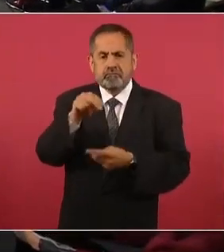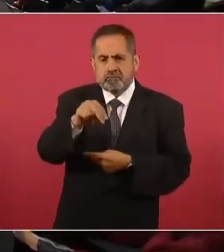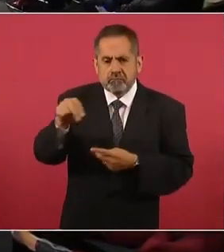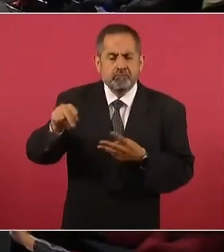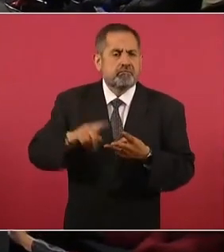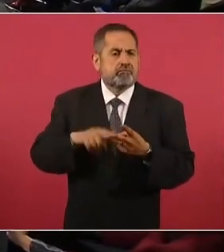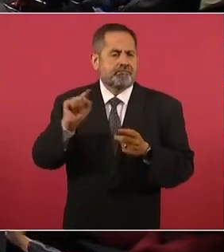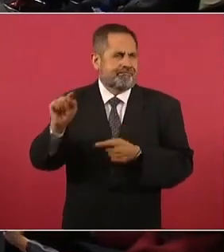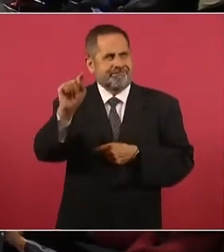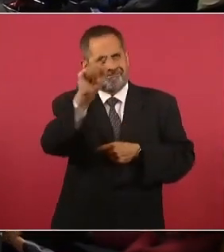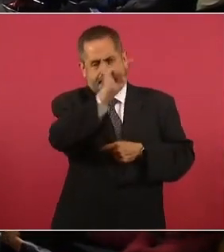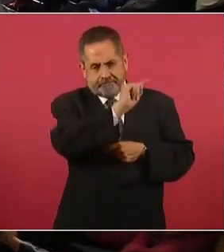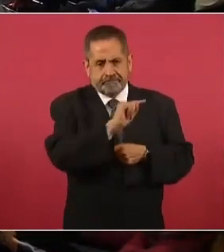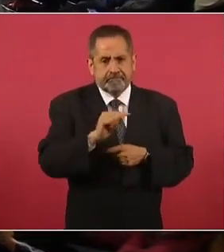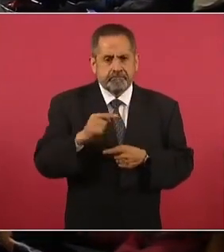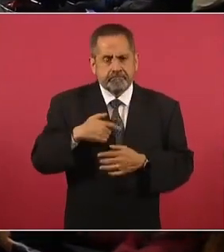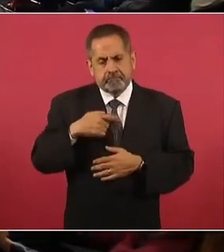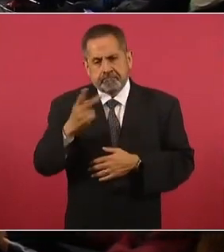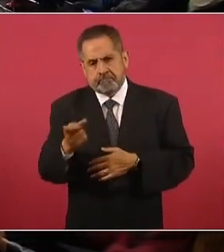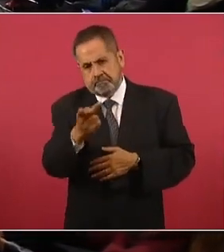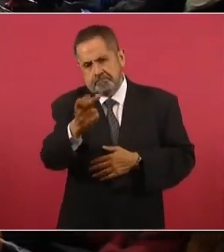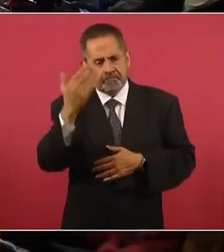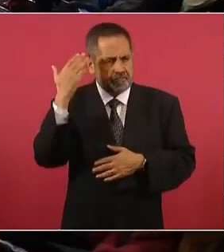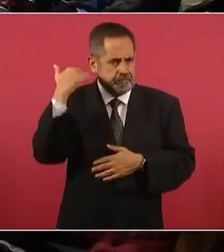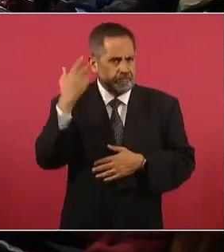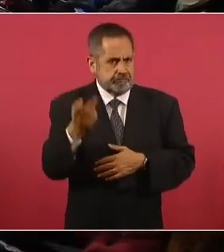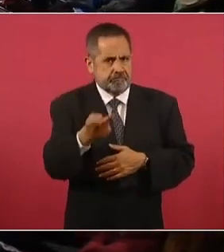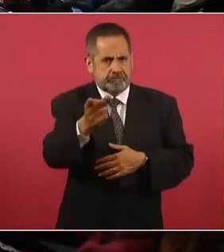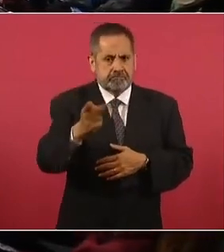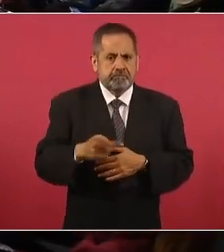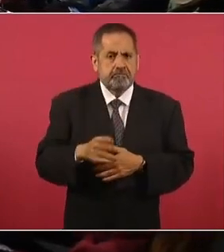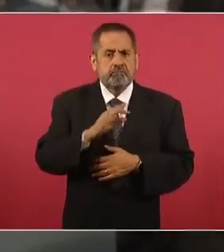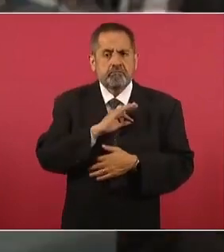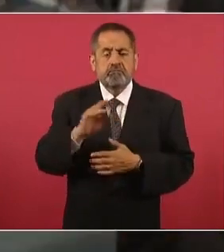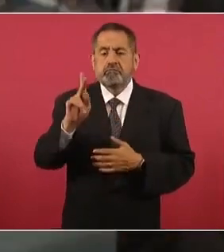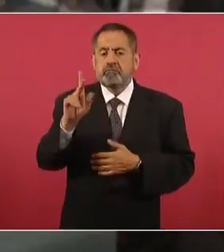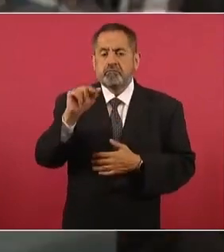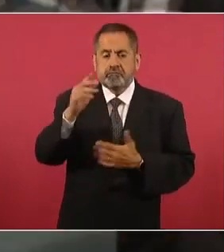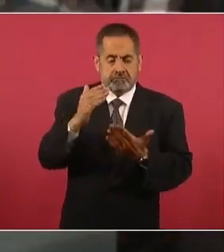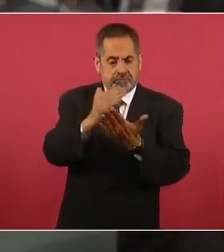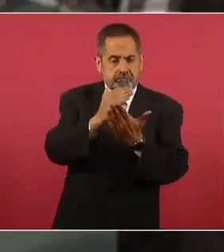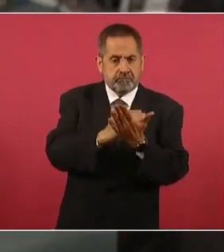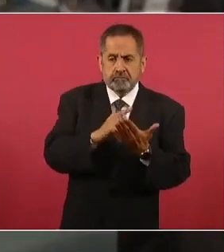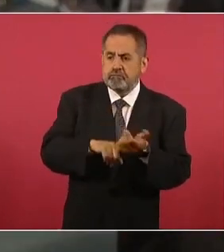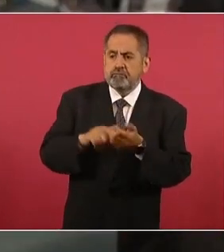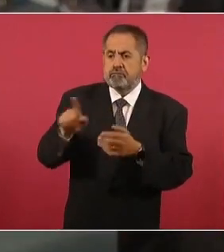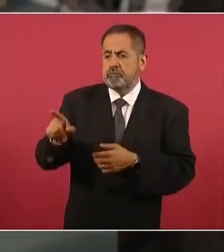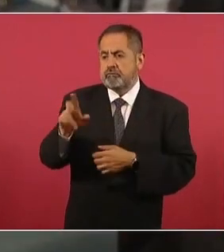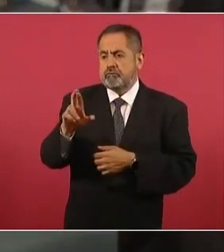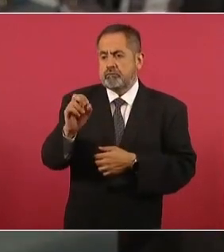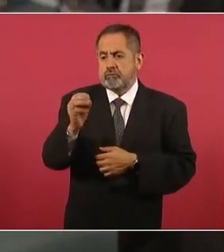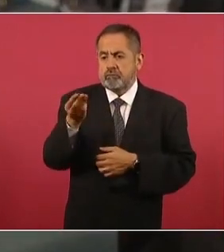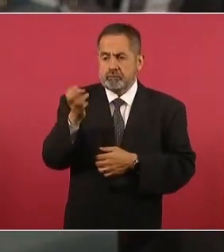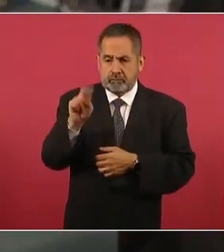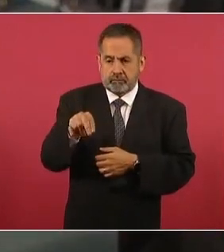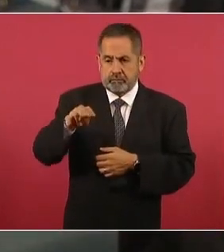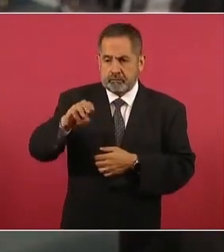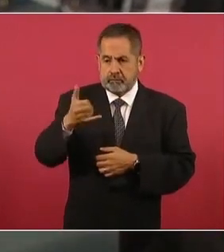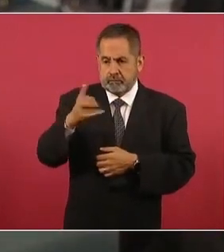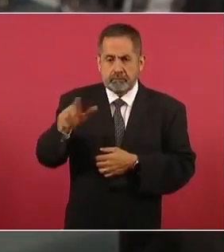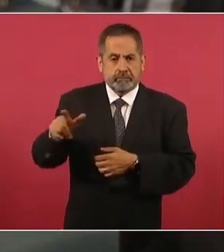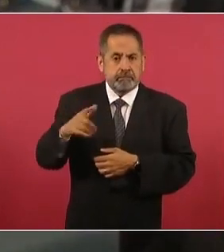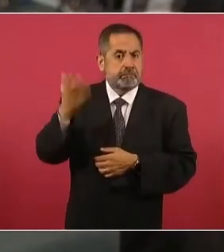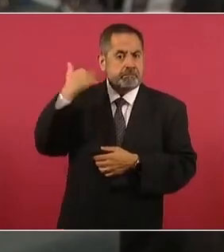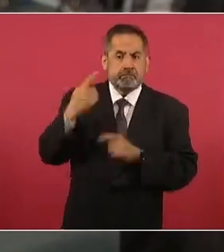Mendoza. Le pregunté si usted le iba a presentar un plan Román Meyer. Nosotros quisimos abordarlo allá en la refinería de